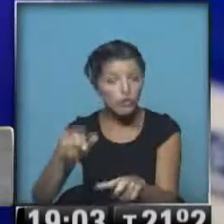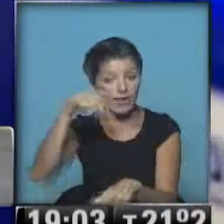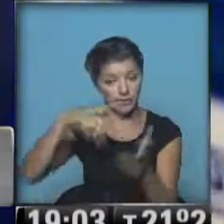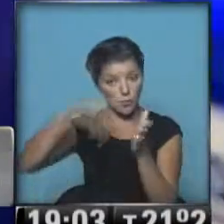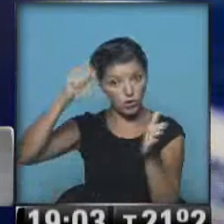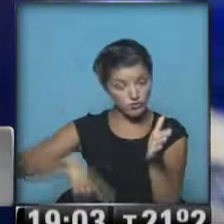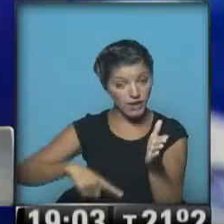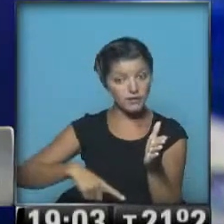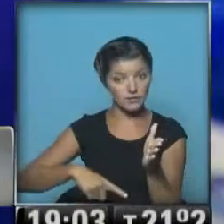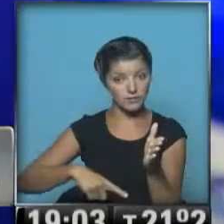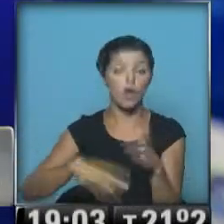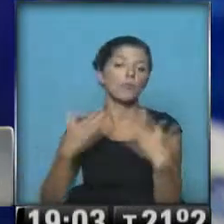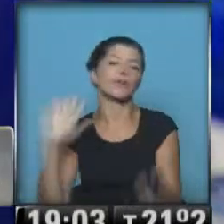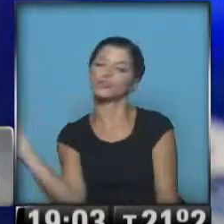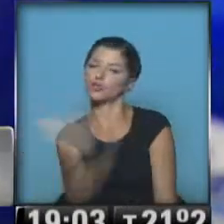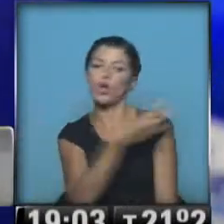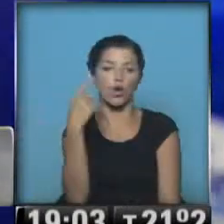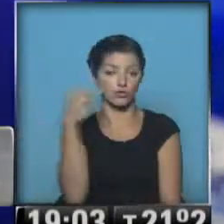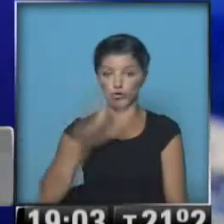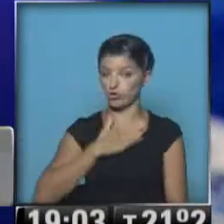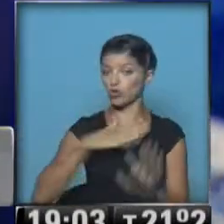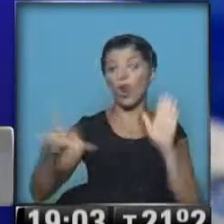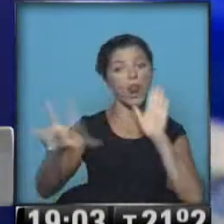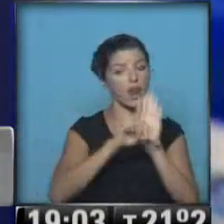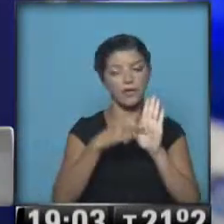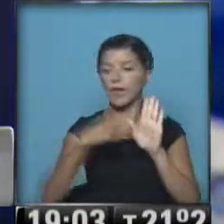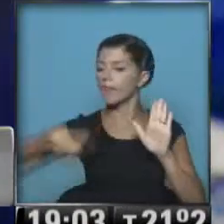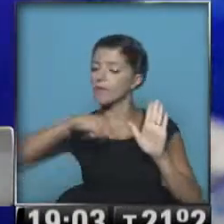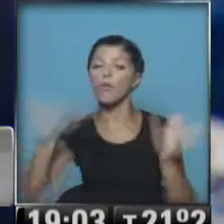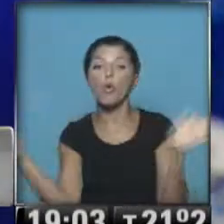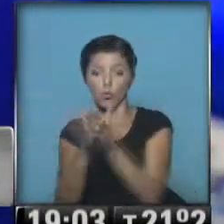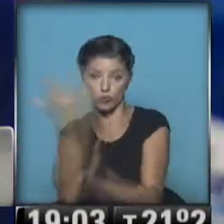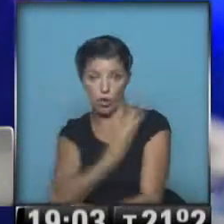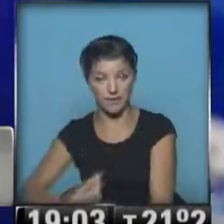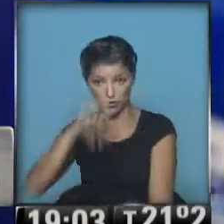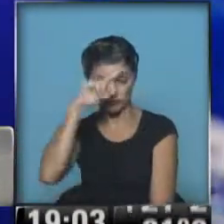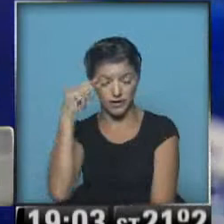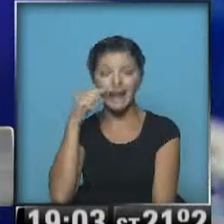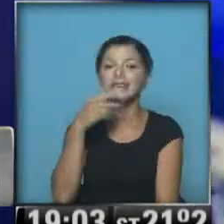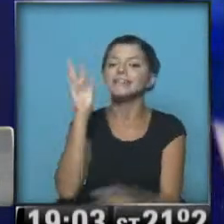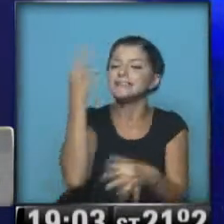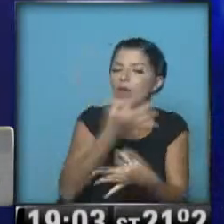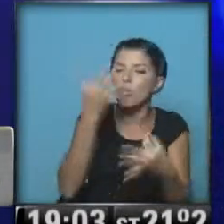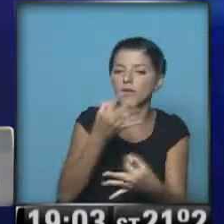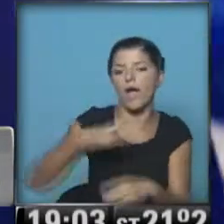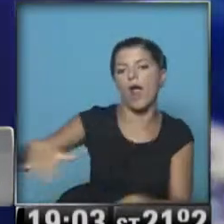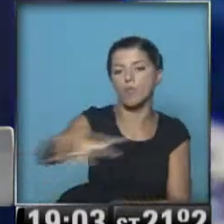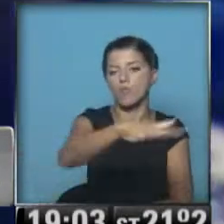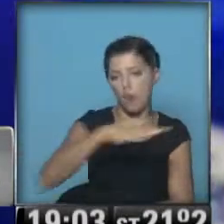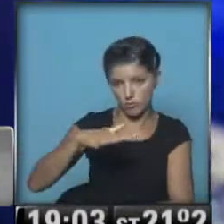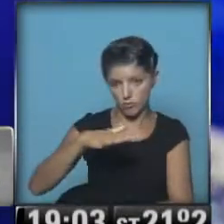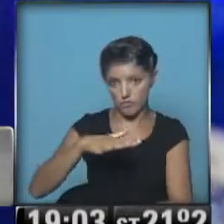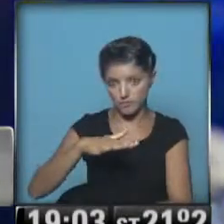Aires, porque como todos saben por ley nos corresponde conjuntamente con el gobierno de la ciudad dar la seguridad ciudadana a los